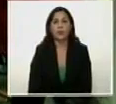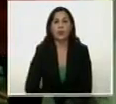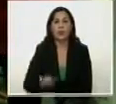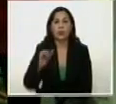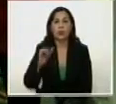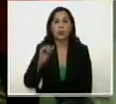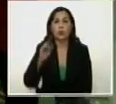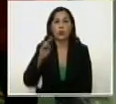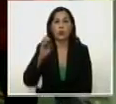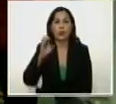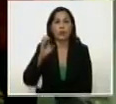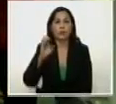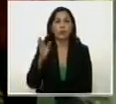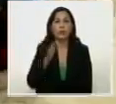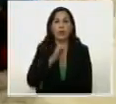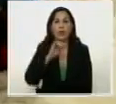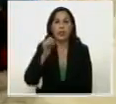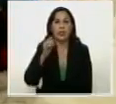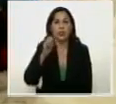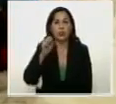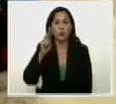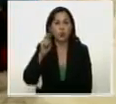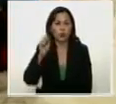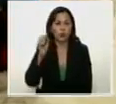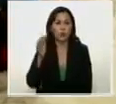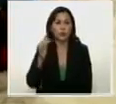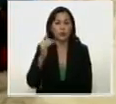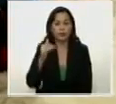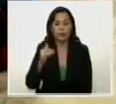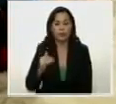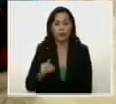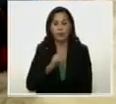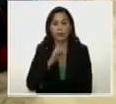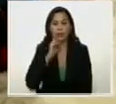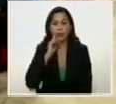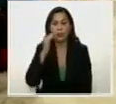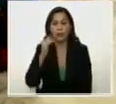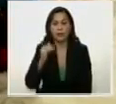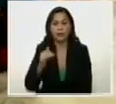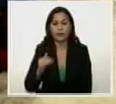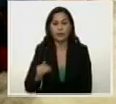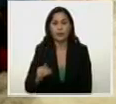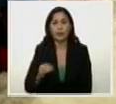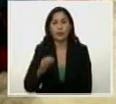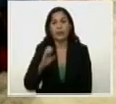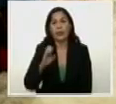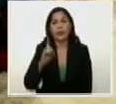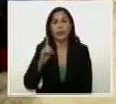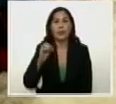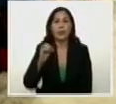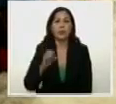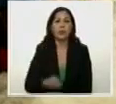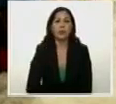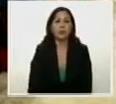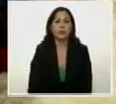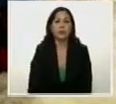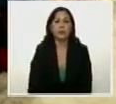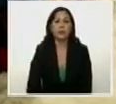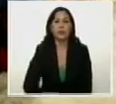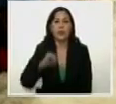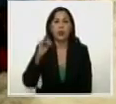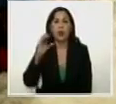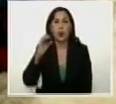Ramírez, Jesús Blanco, Jesús Franquis, Emilio Delfín,